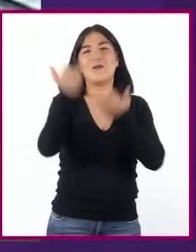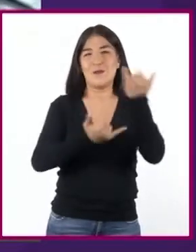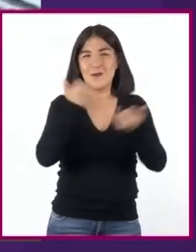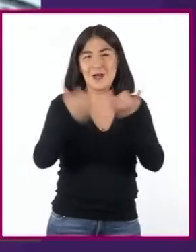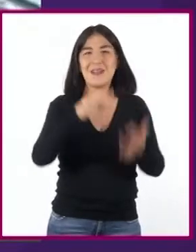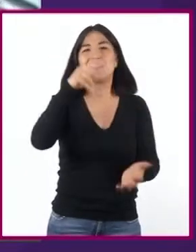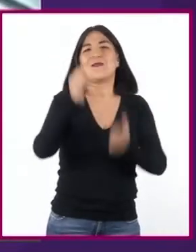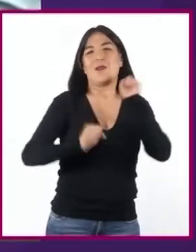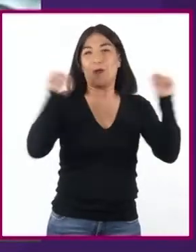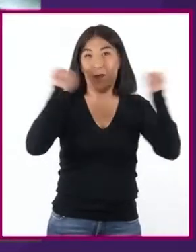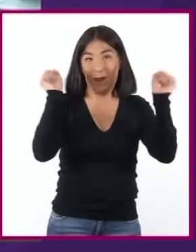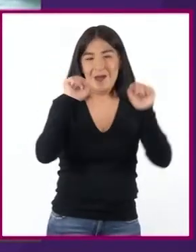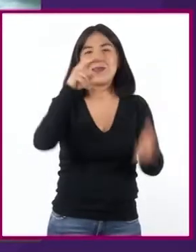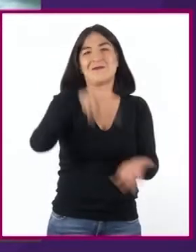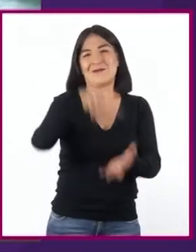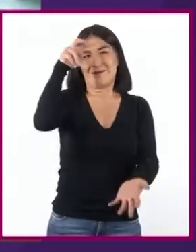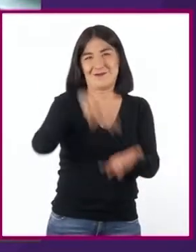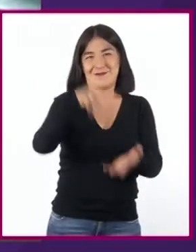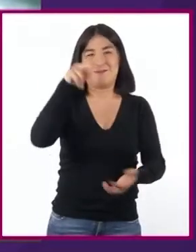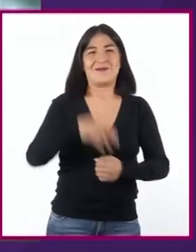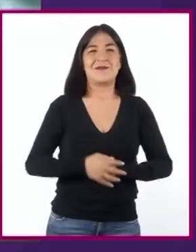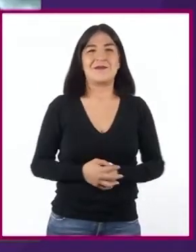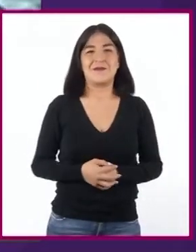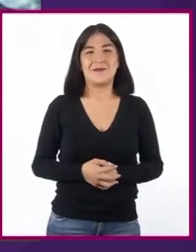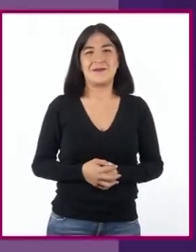y saltar.